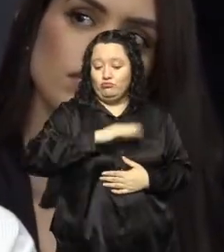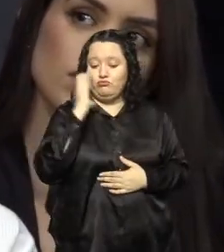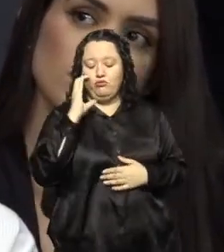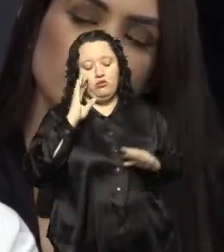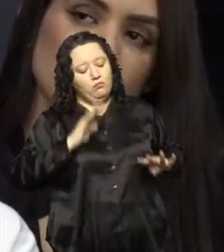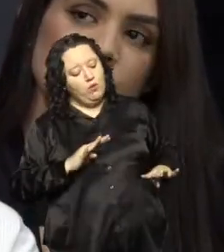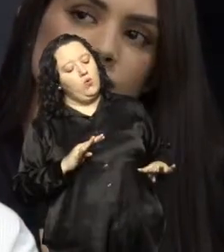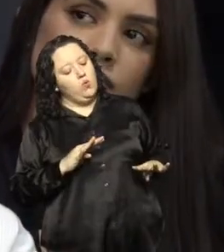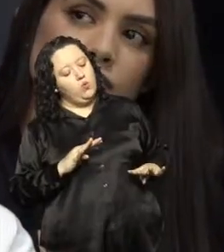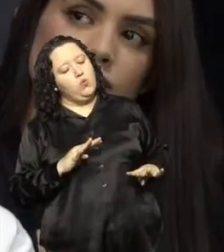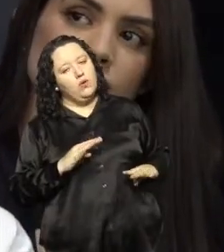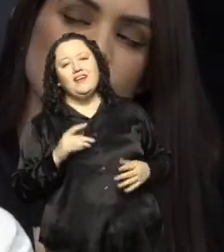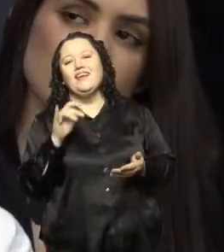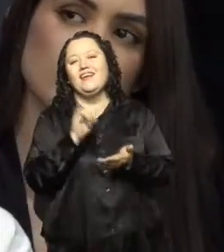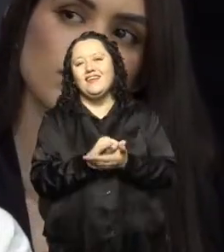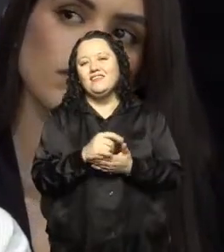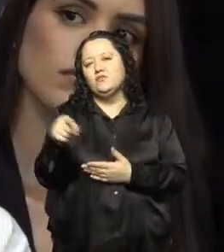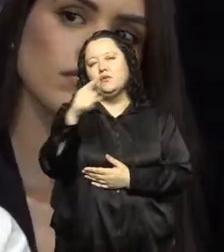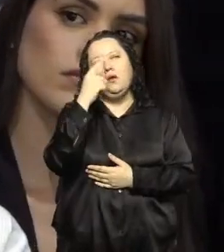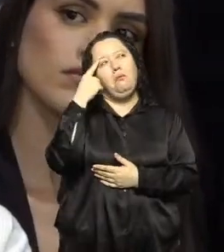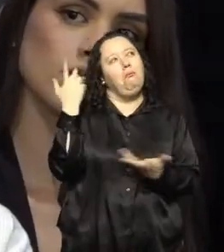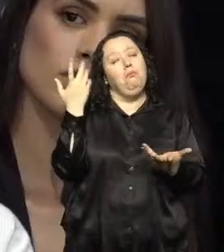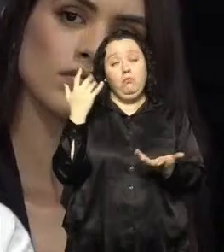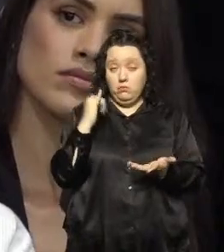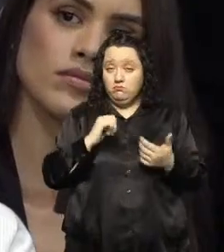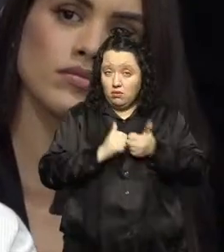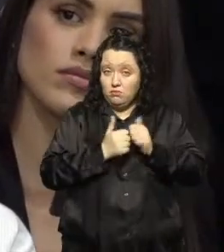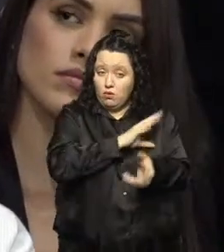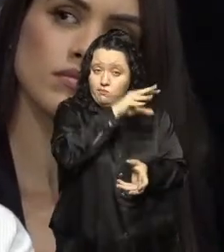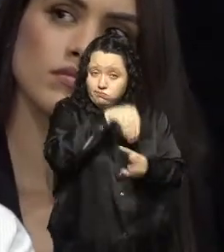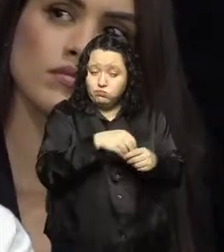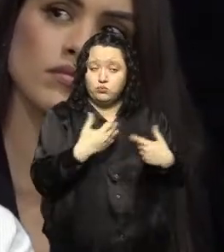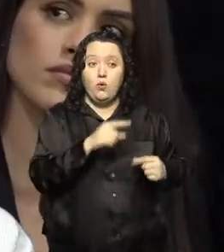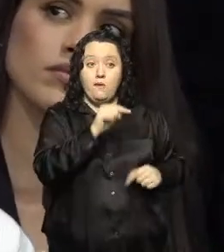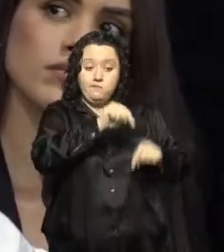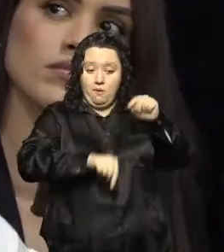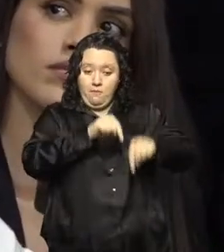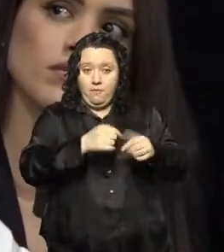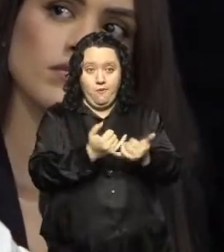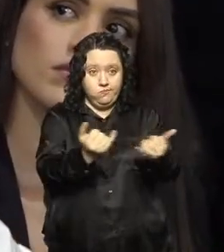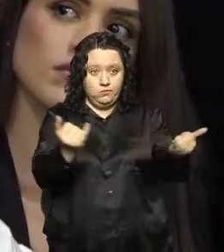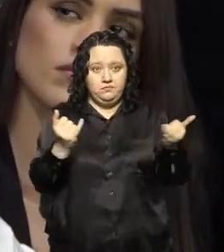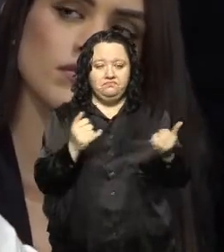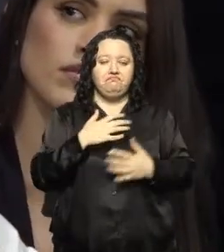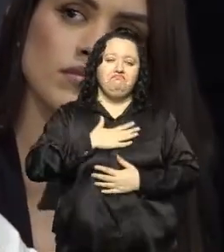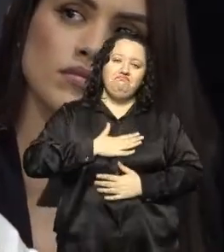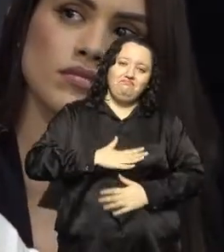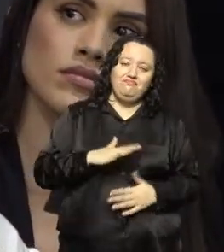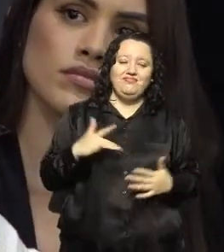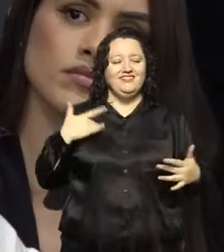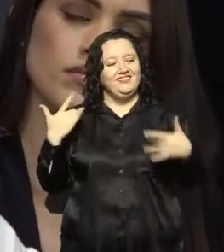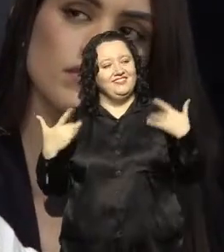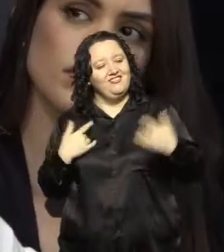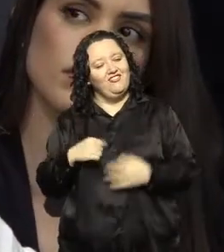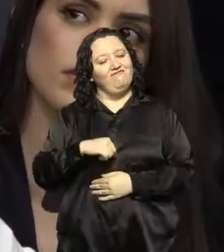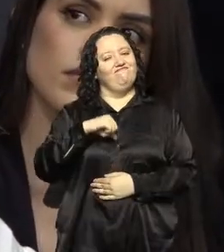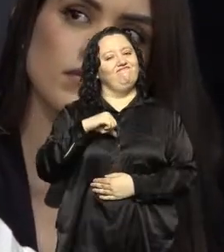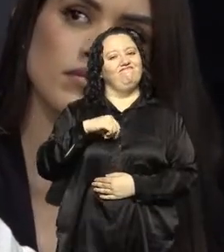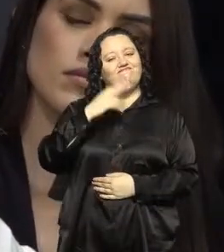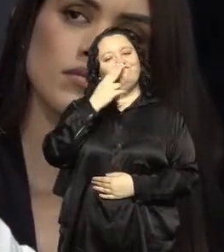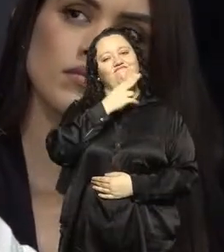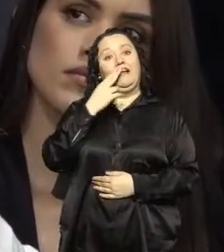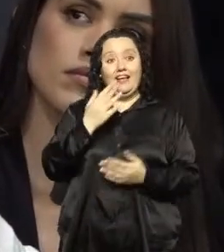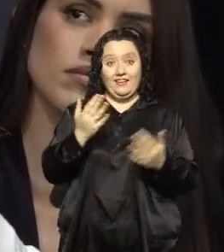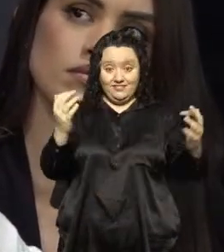colombianos y quizás no lo tengan tan presente. Su presencia hoy acá, relajados, alegres, orgullosos,